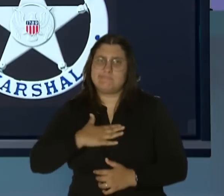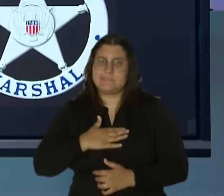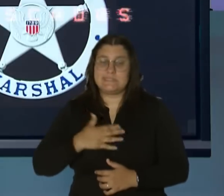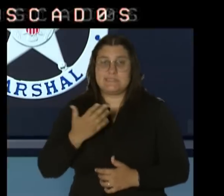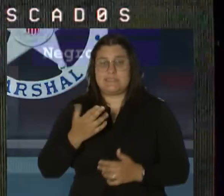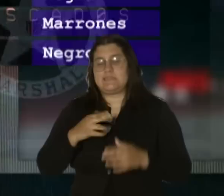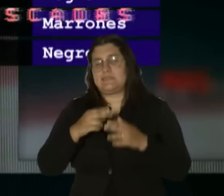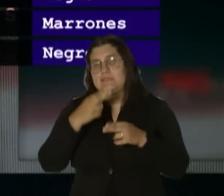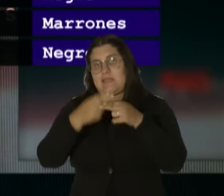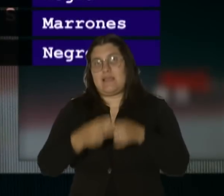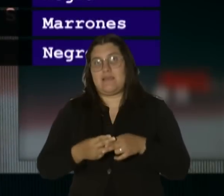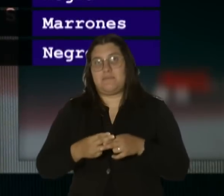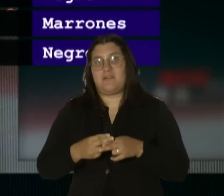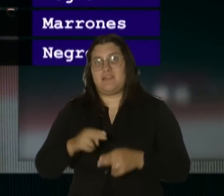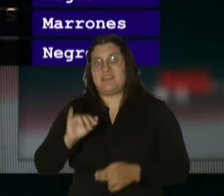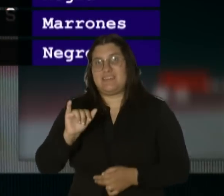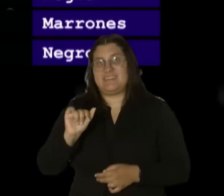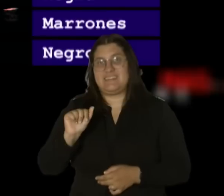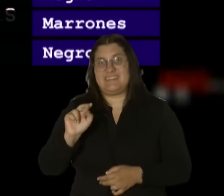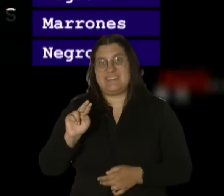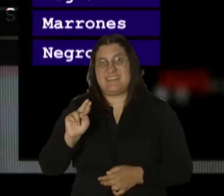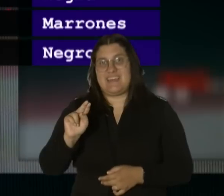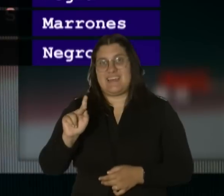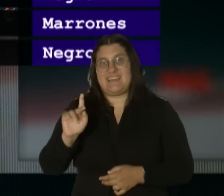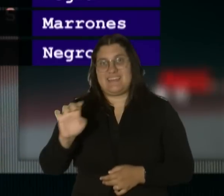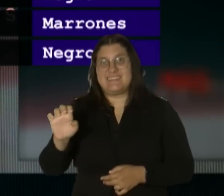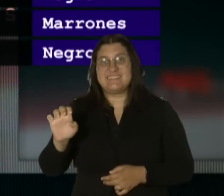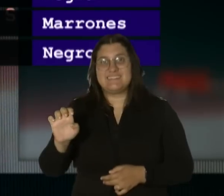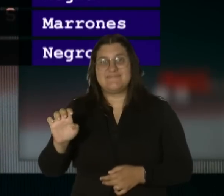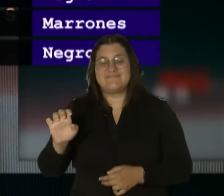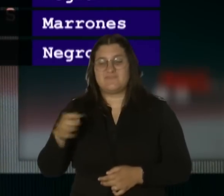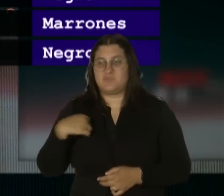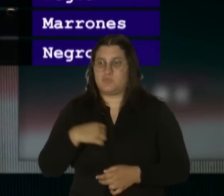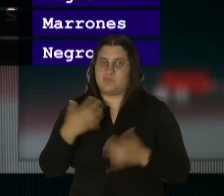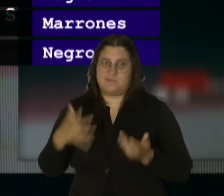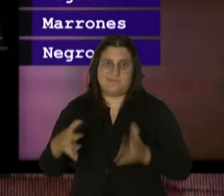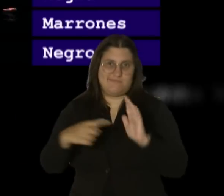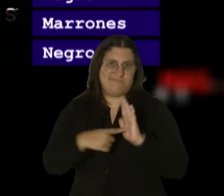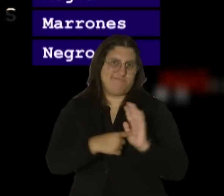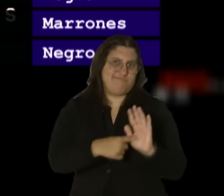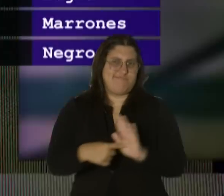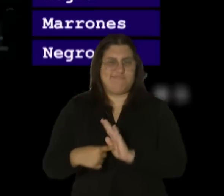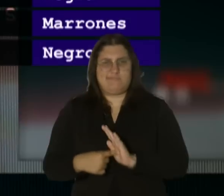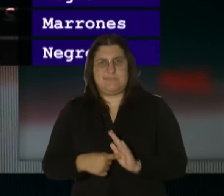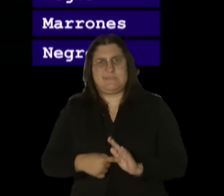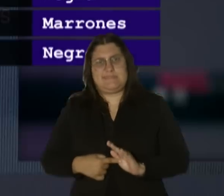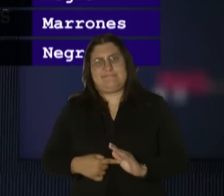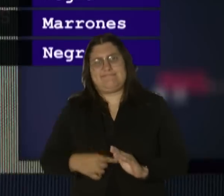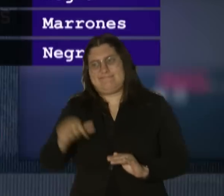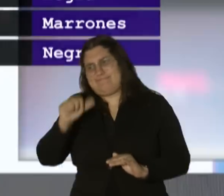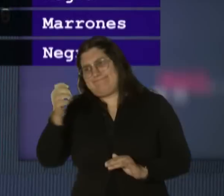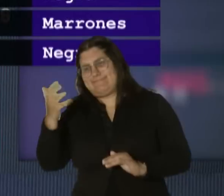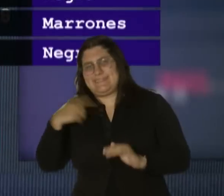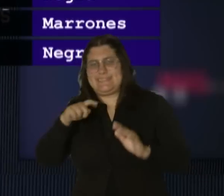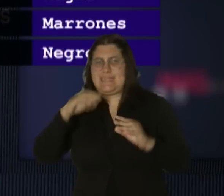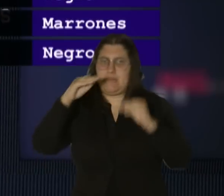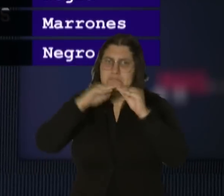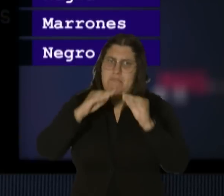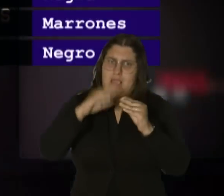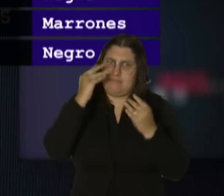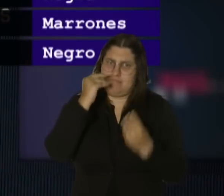Jan Candelario Figueroa, mejor conocido como Yankee. Hemos presentado ya este caso en otras ocasiones y necesitamos más información porque